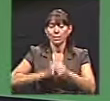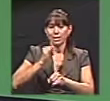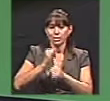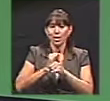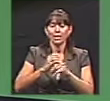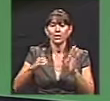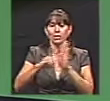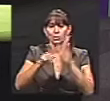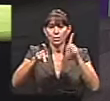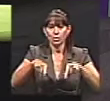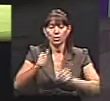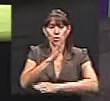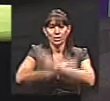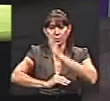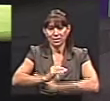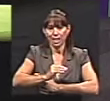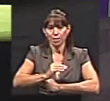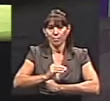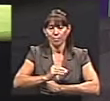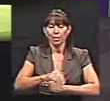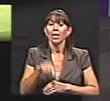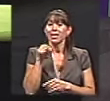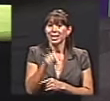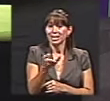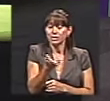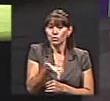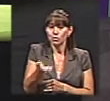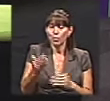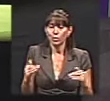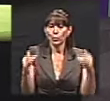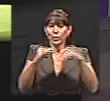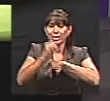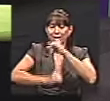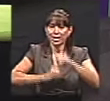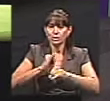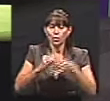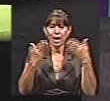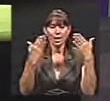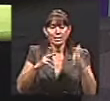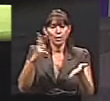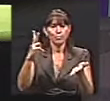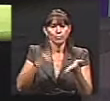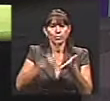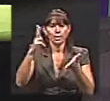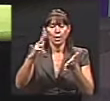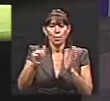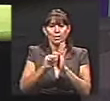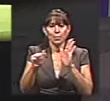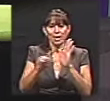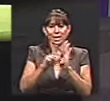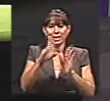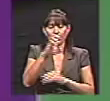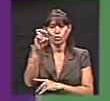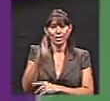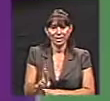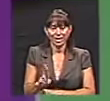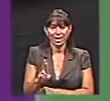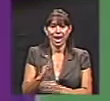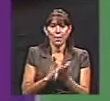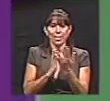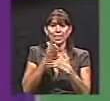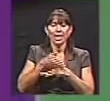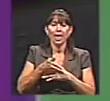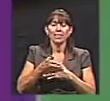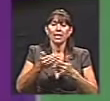con Discapacidad. Al ser este un instrumento internacional ratificado por la Asamblea Legislativa de Costa Rica mediante